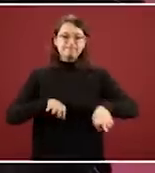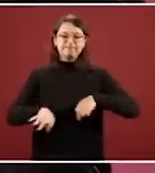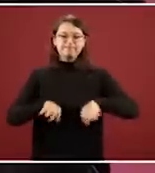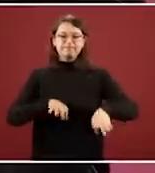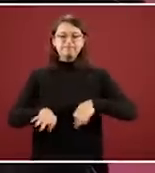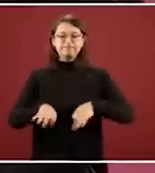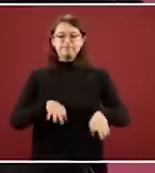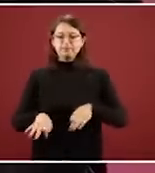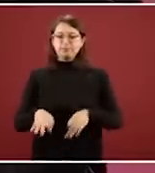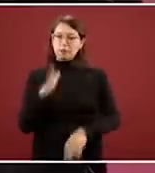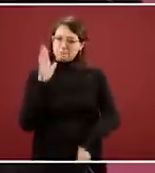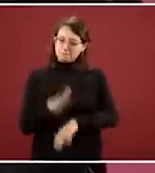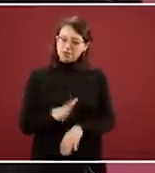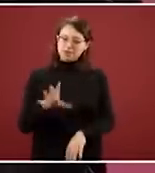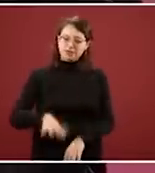y que tenemos que trabajar más,